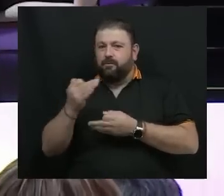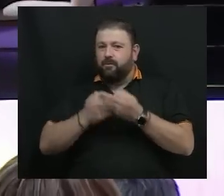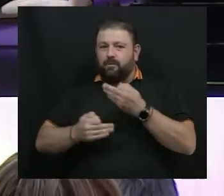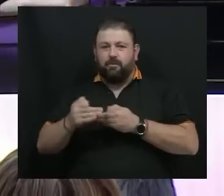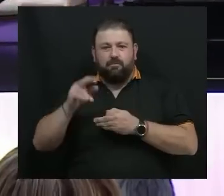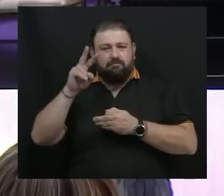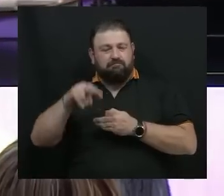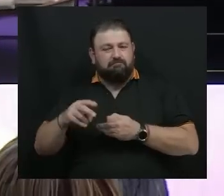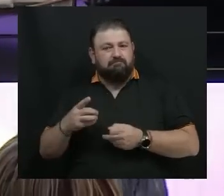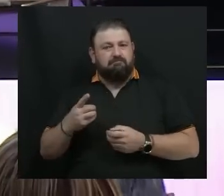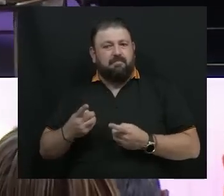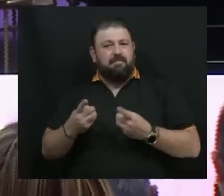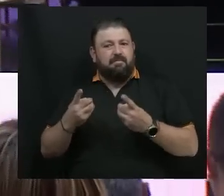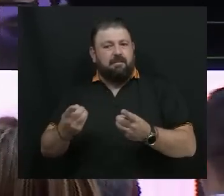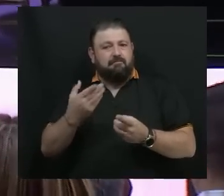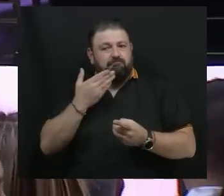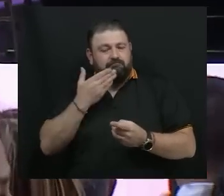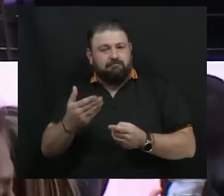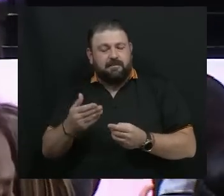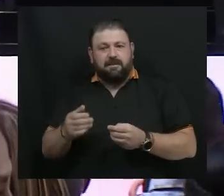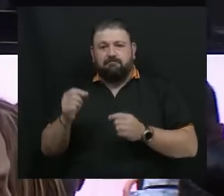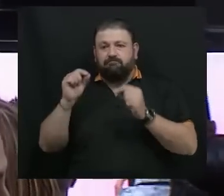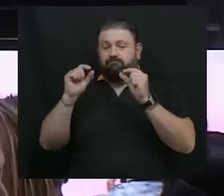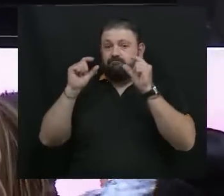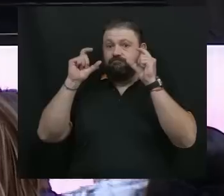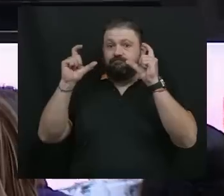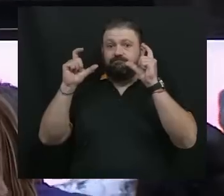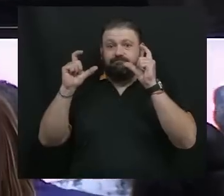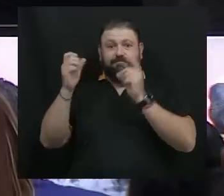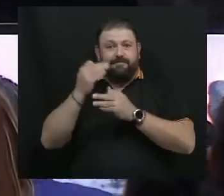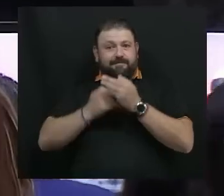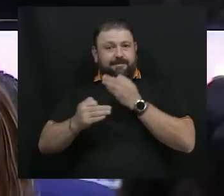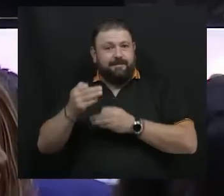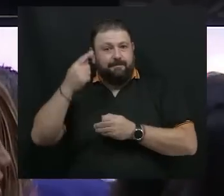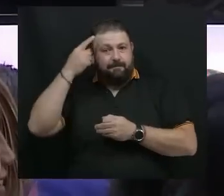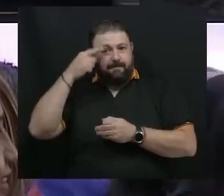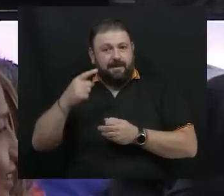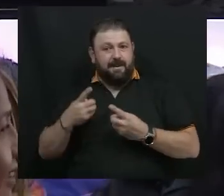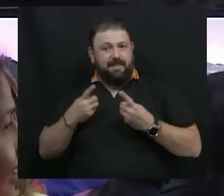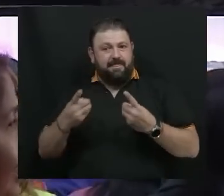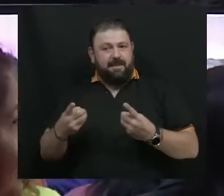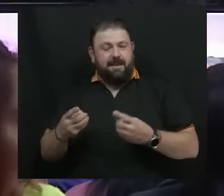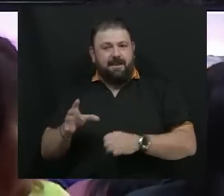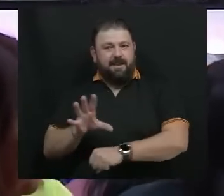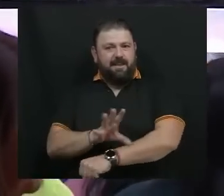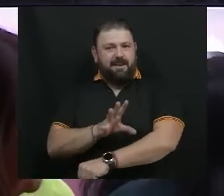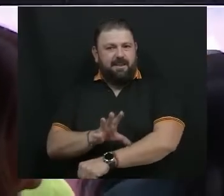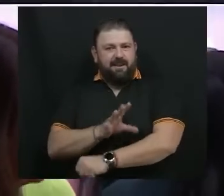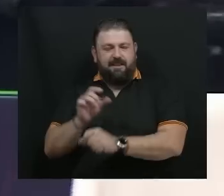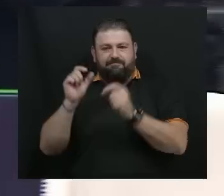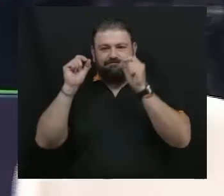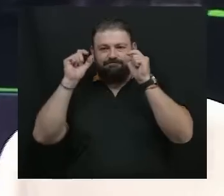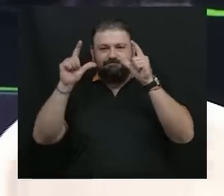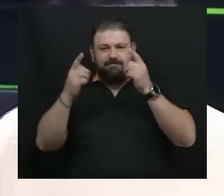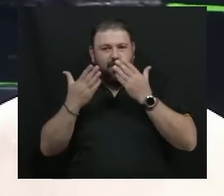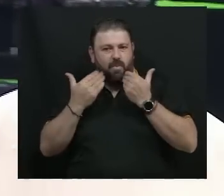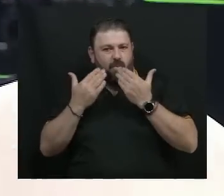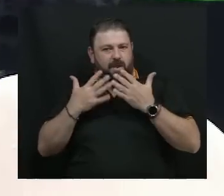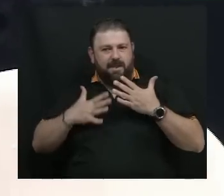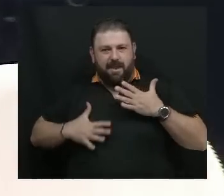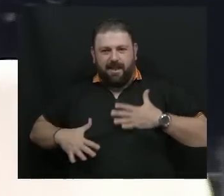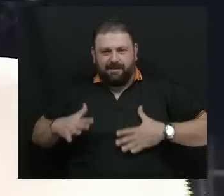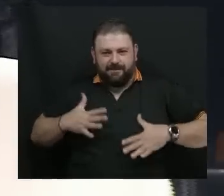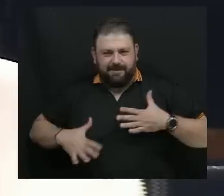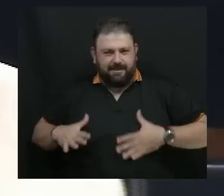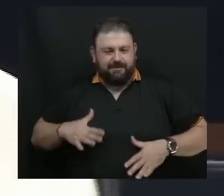de concentración y energía. Entonces, Magnus, ¿para qué? Para más energía. Seguimos.